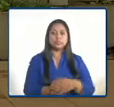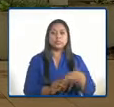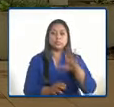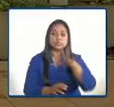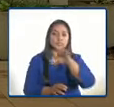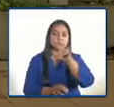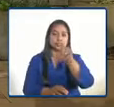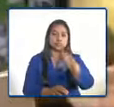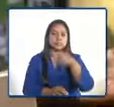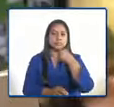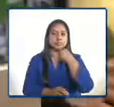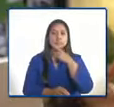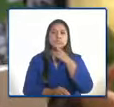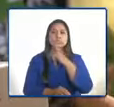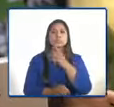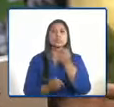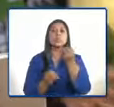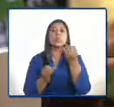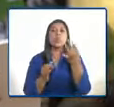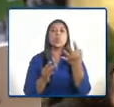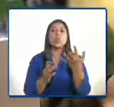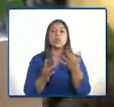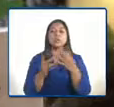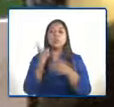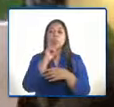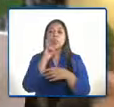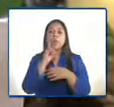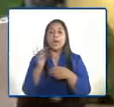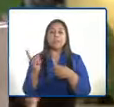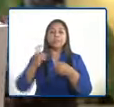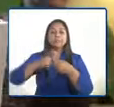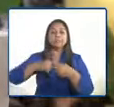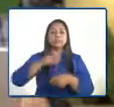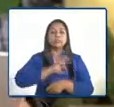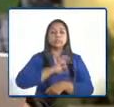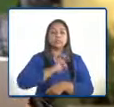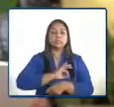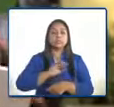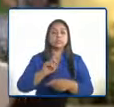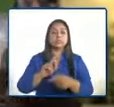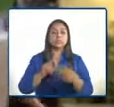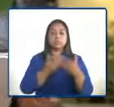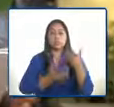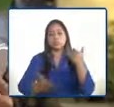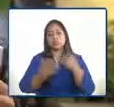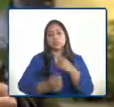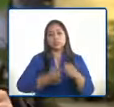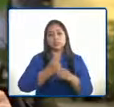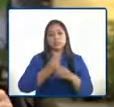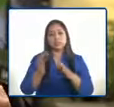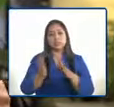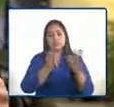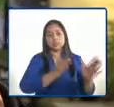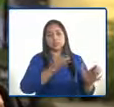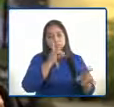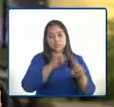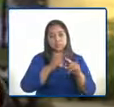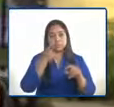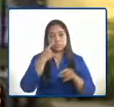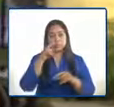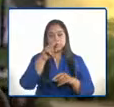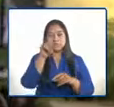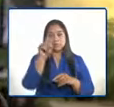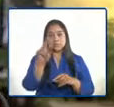podría contestar acerca de cuántos jóvenes han sido reinsertados a la sociedad durante la administración o durante el año. Y la otra consulta es en cuanto